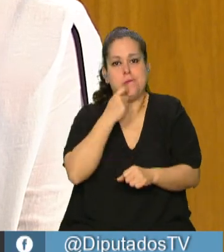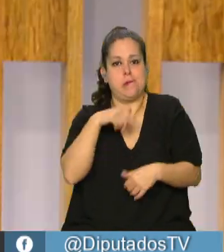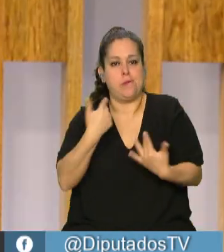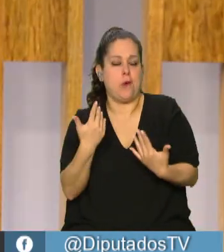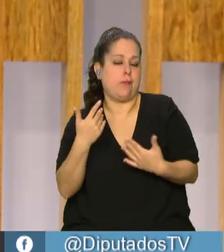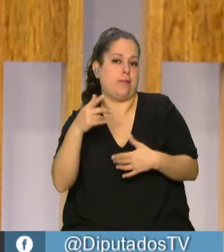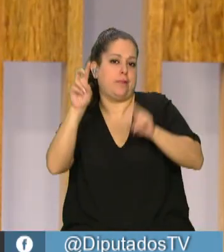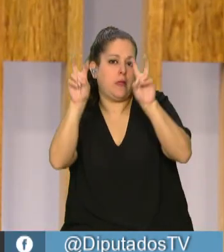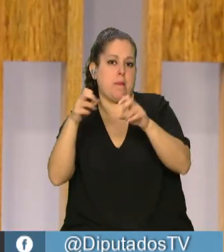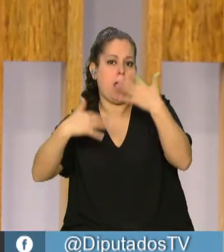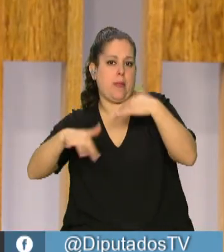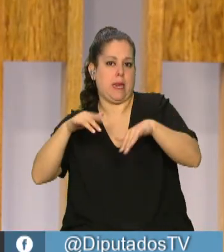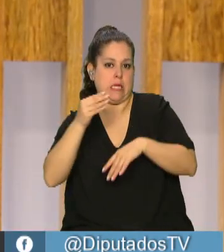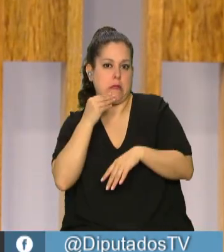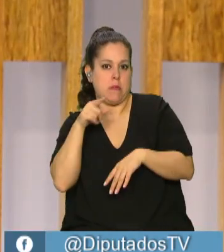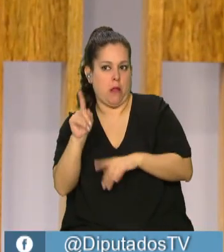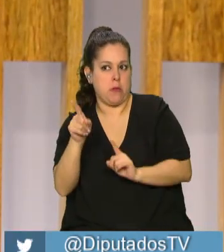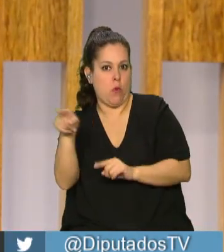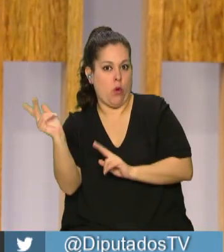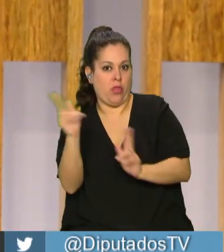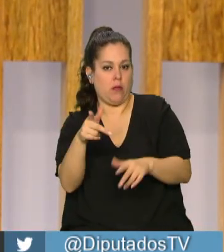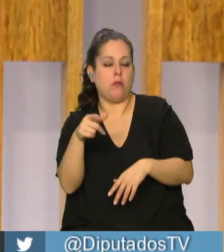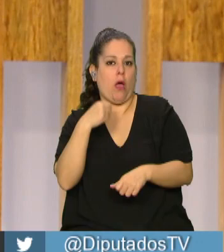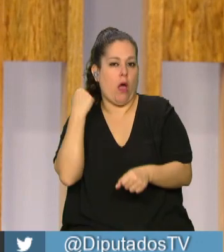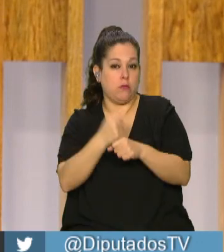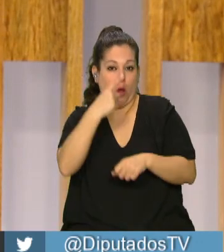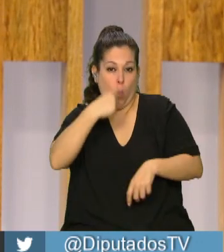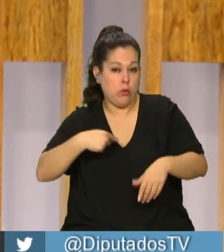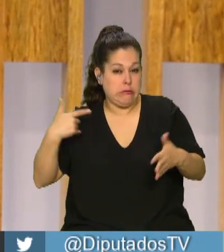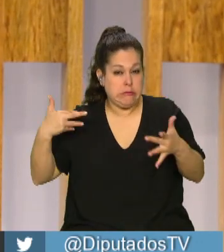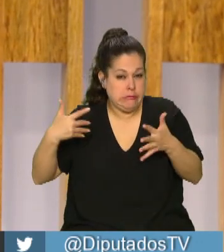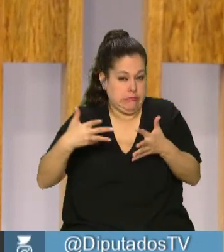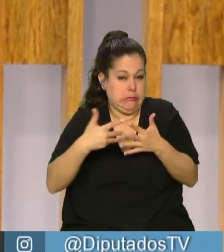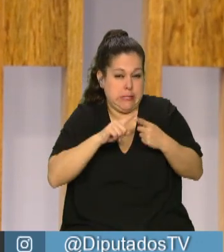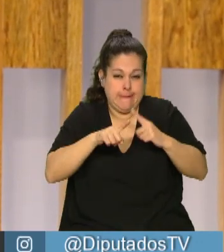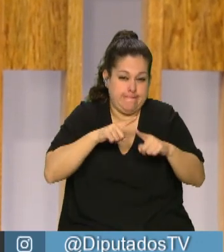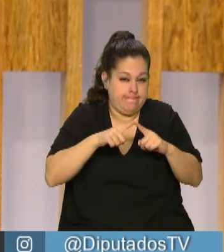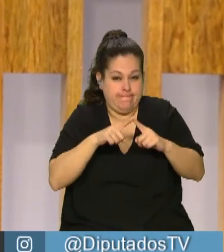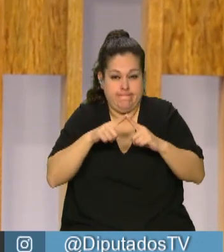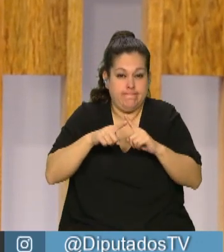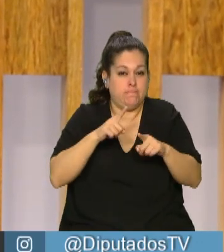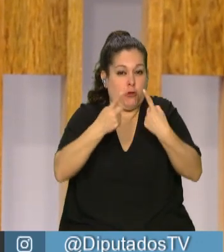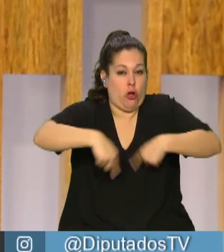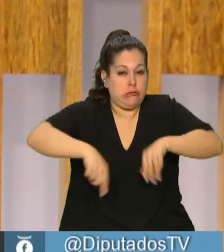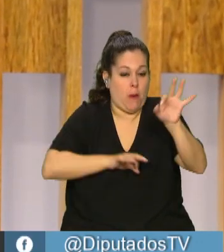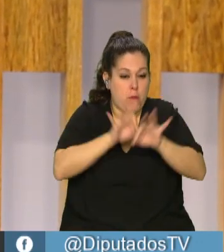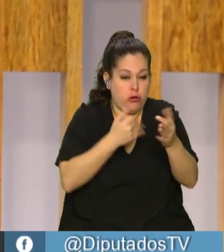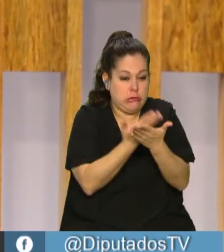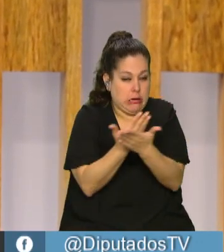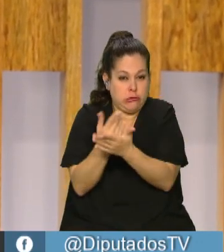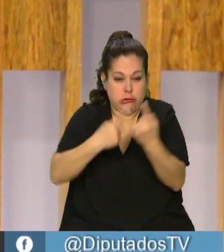que vos mencionaste, hasta último momento estuvieron acordando no solo el proyecto en general, sino los